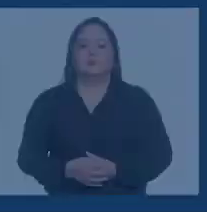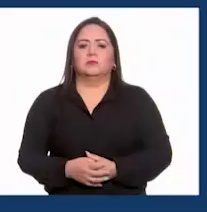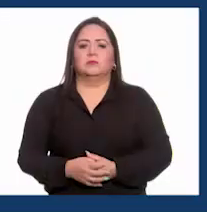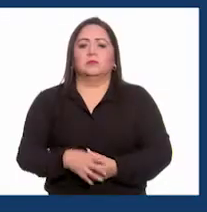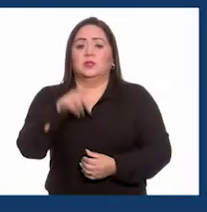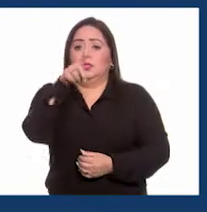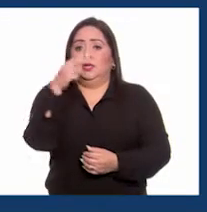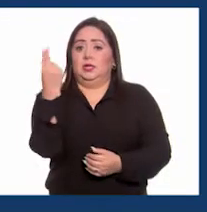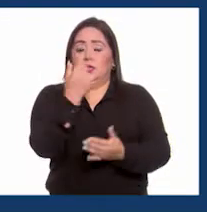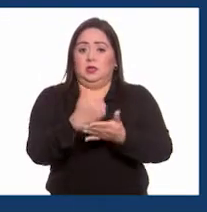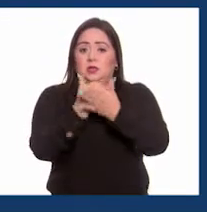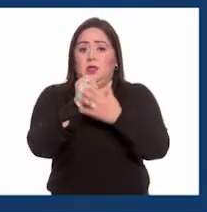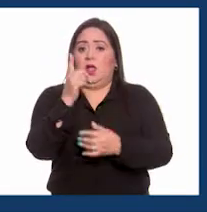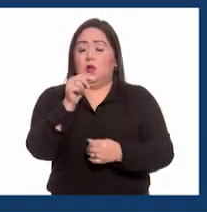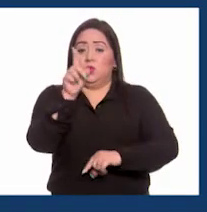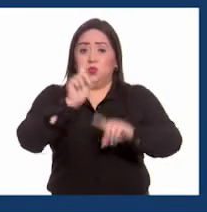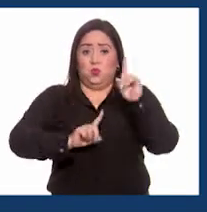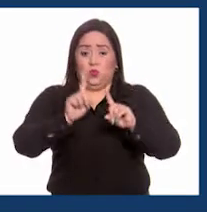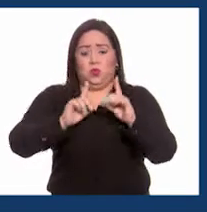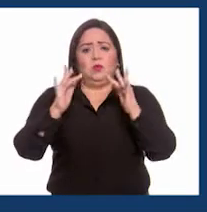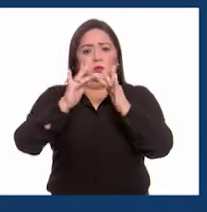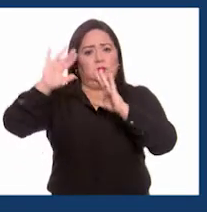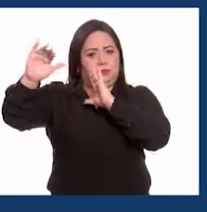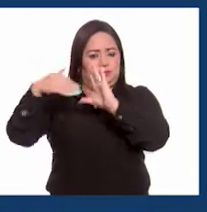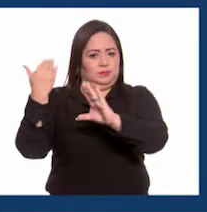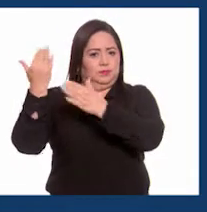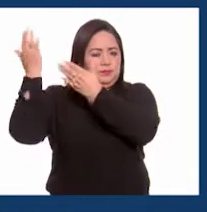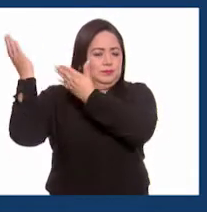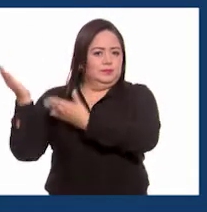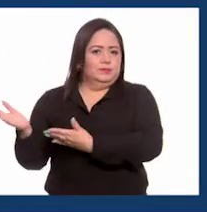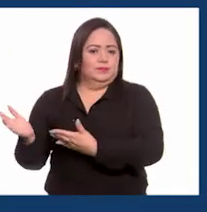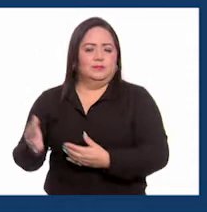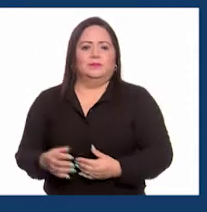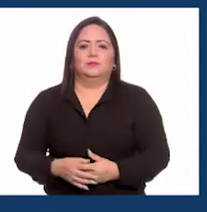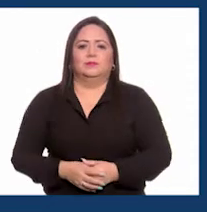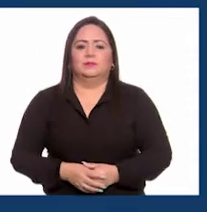Si necesitas ayuda para resolver tus dudas, contáctanos.